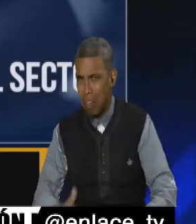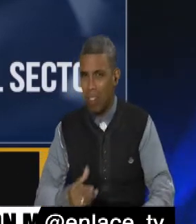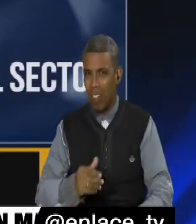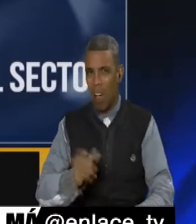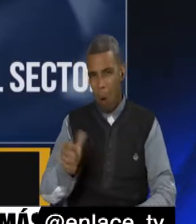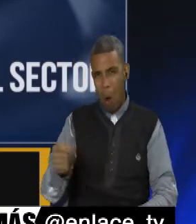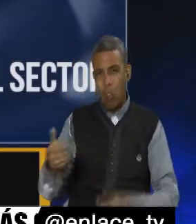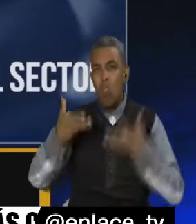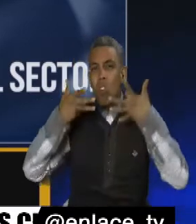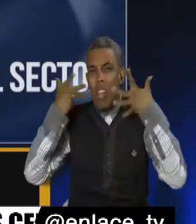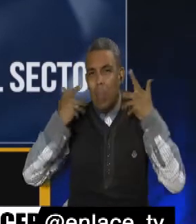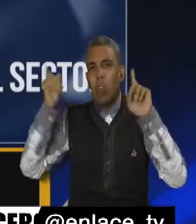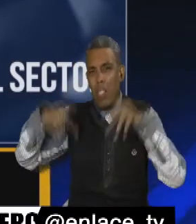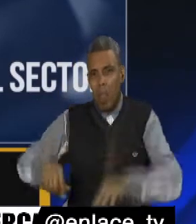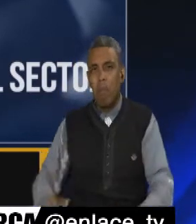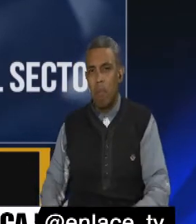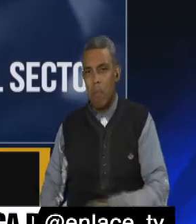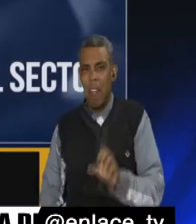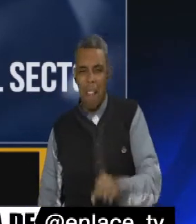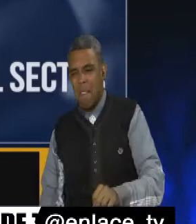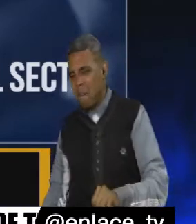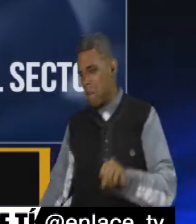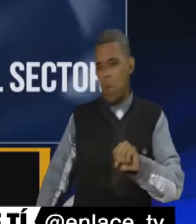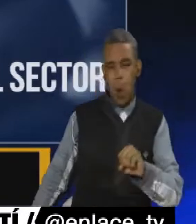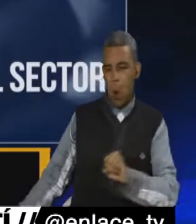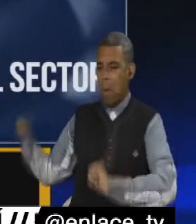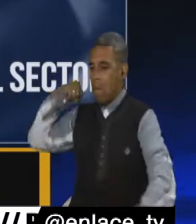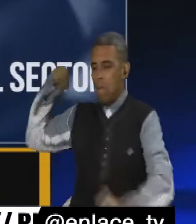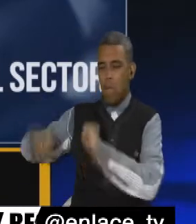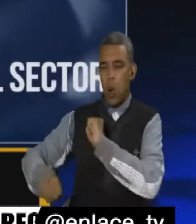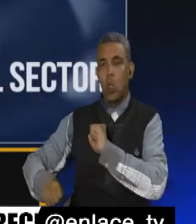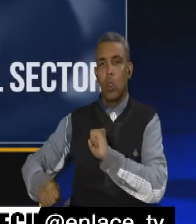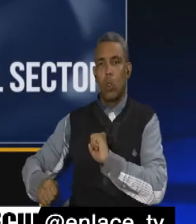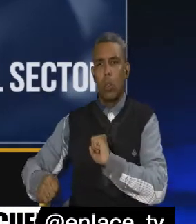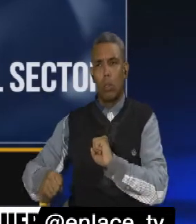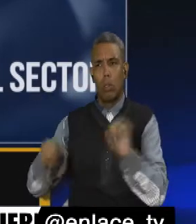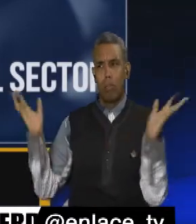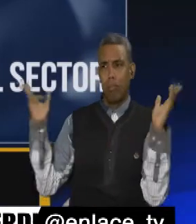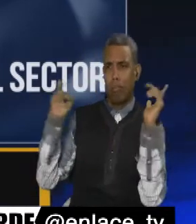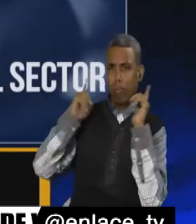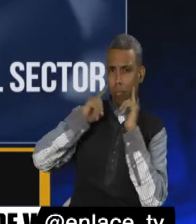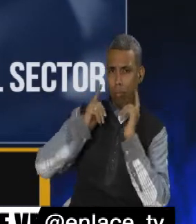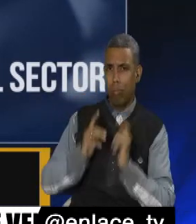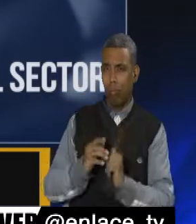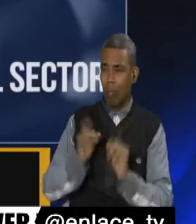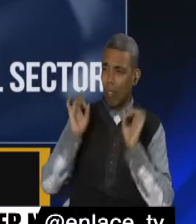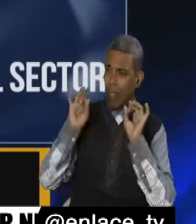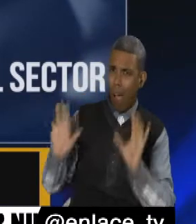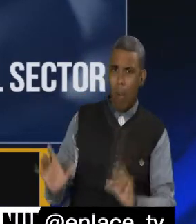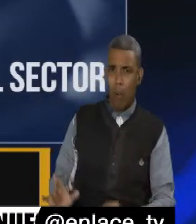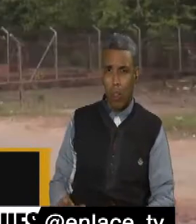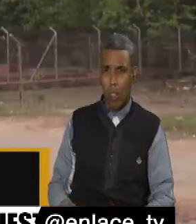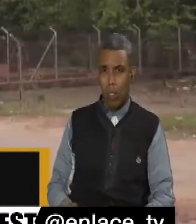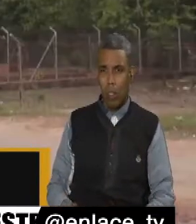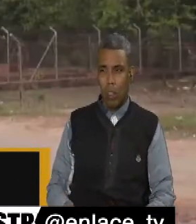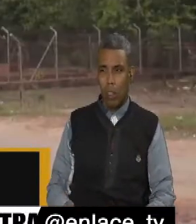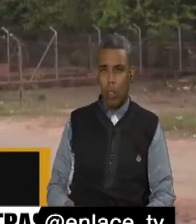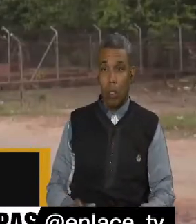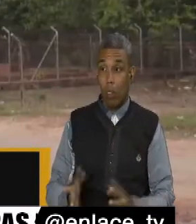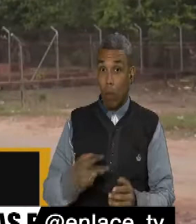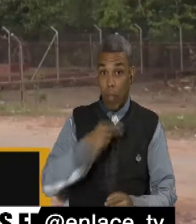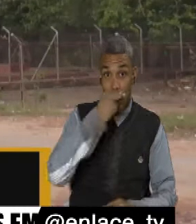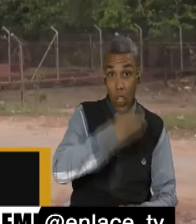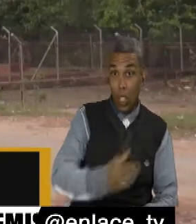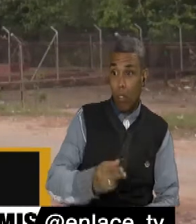cogió y lo tiró. Una vecina se quedó con el gatico también porque ese señor le daba duro a ese gatico. También